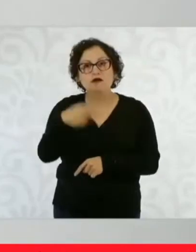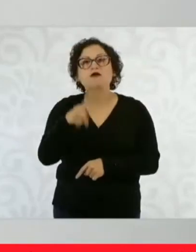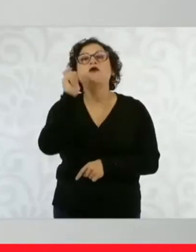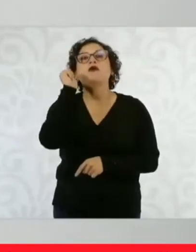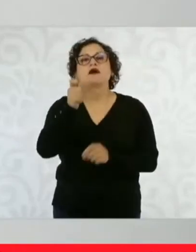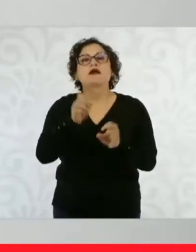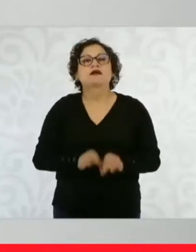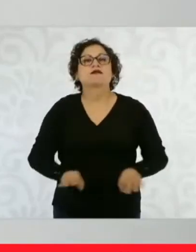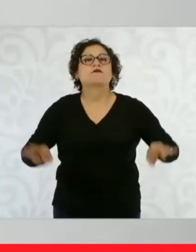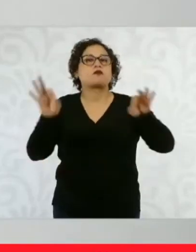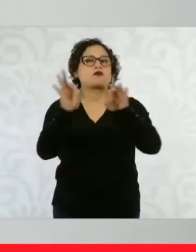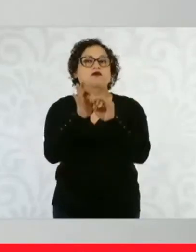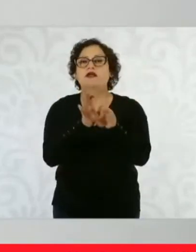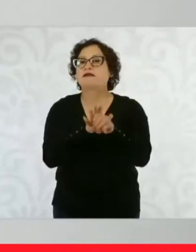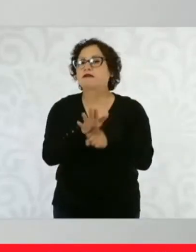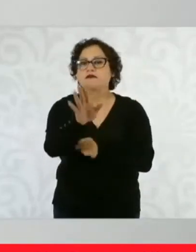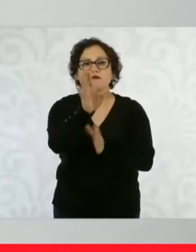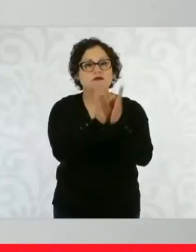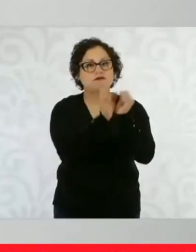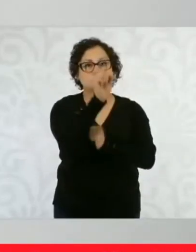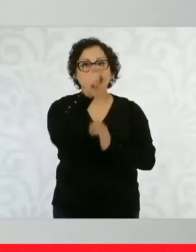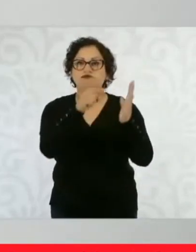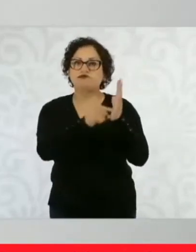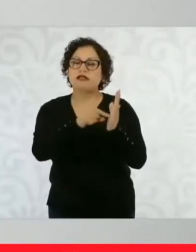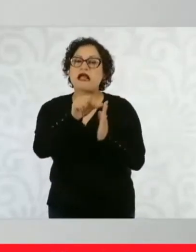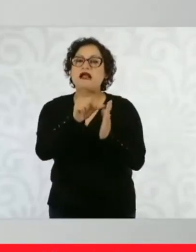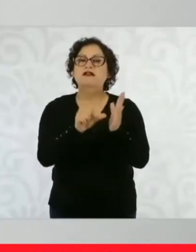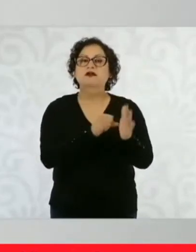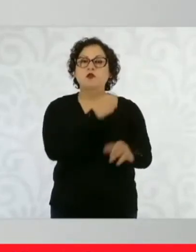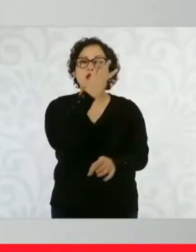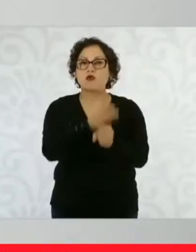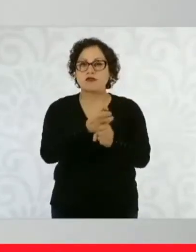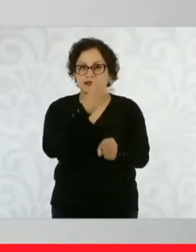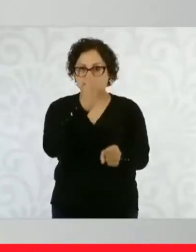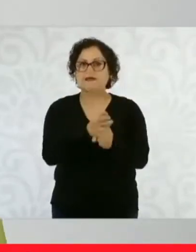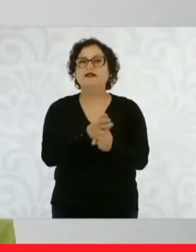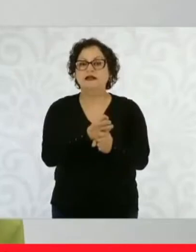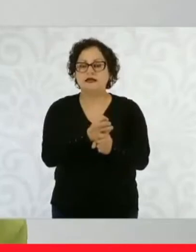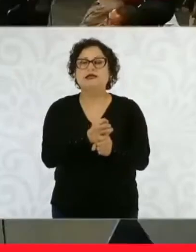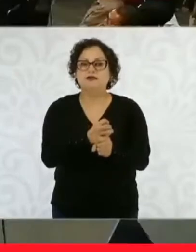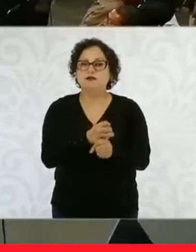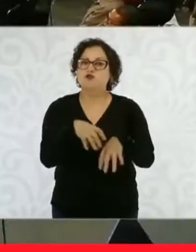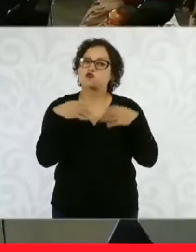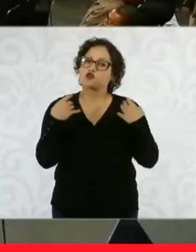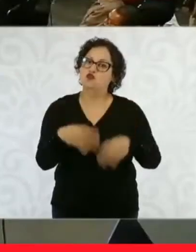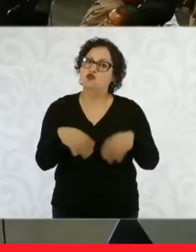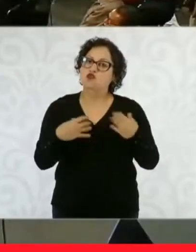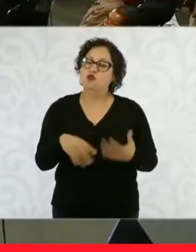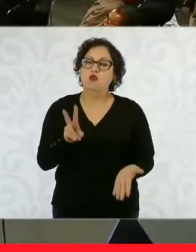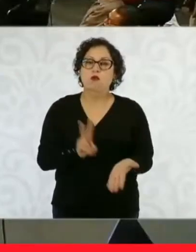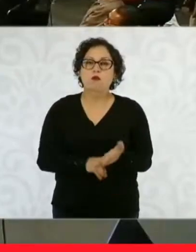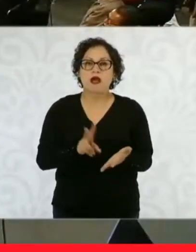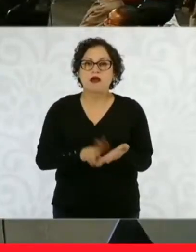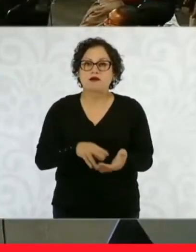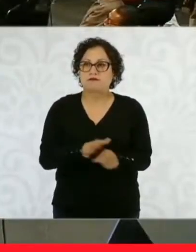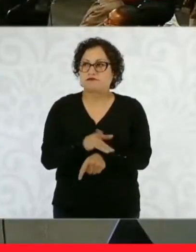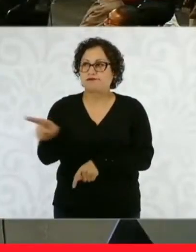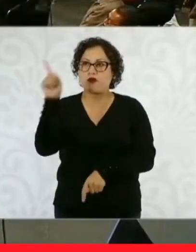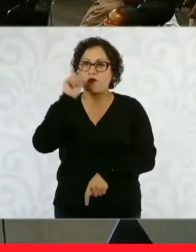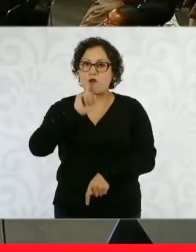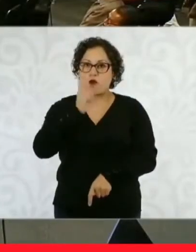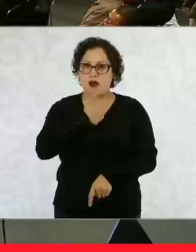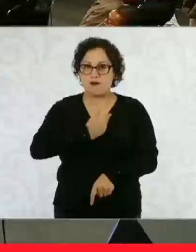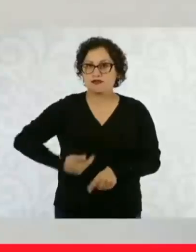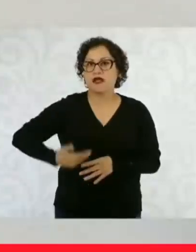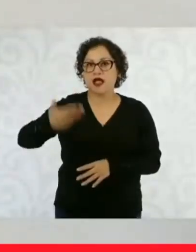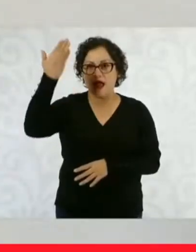del artículo 3º constitucional, porque como lo ha enfatizado la presidenta en distintas ocasiones, la educación es un